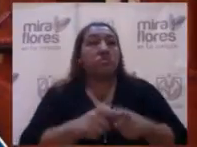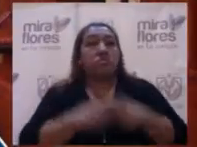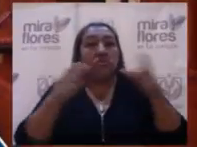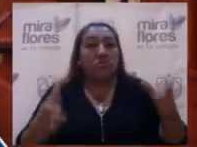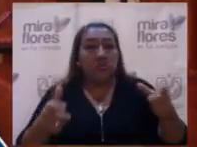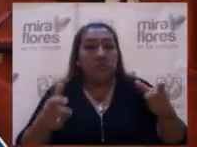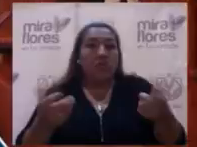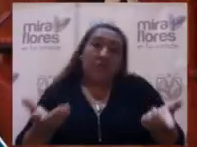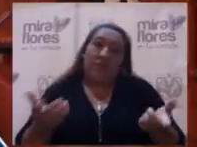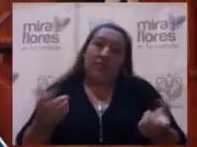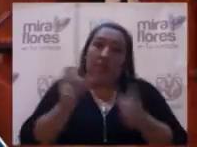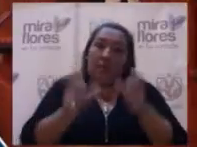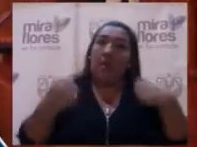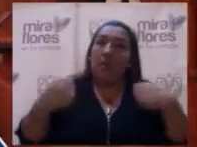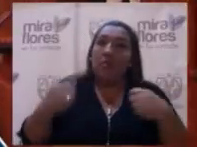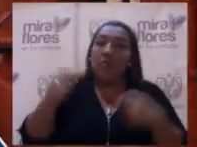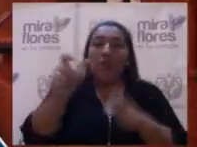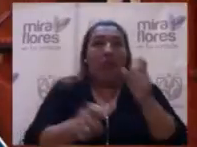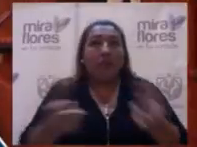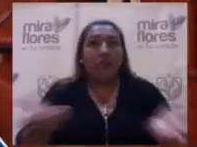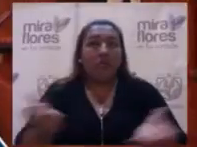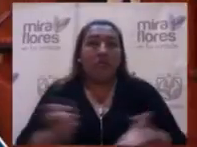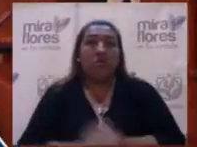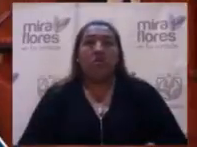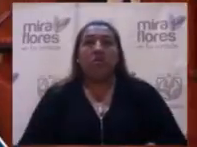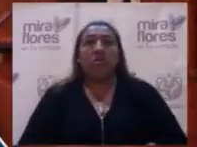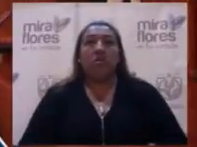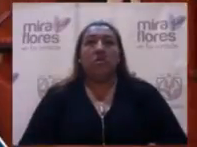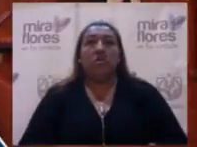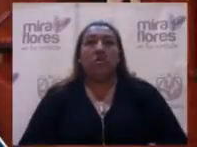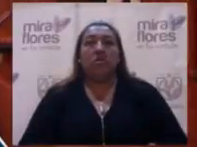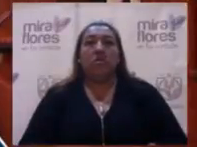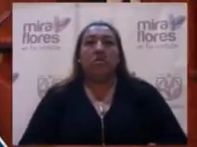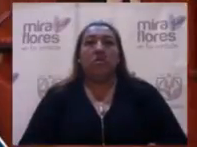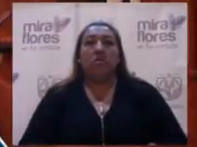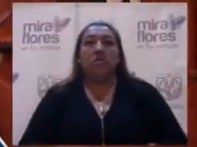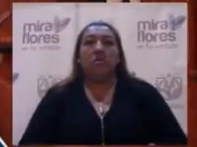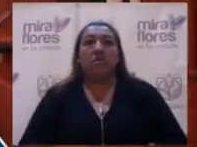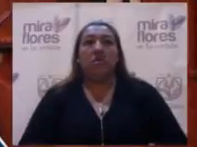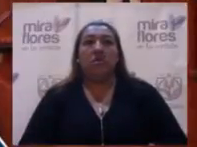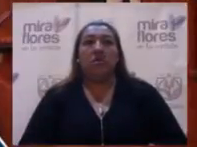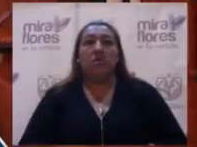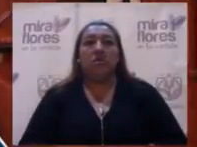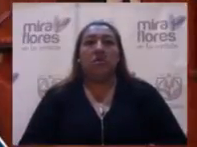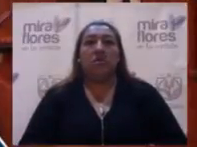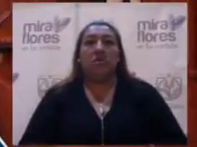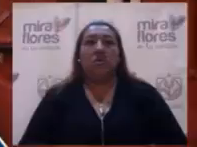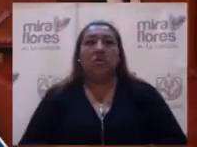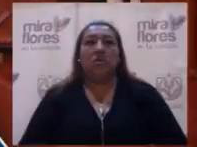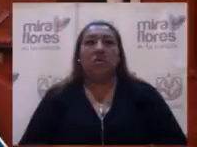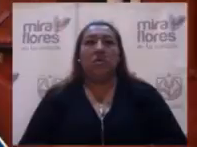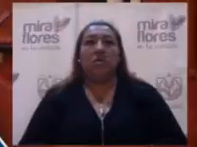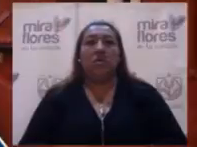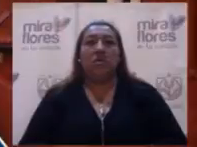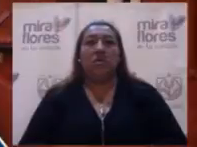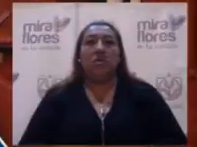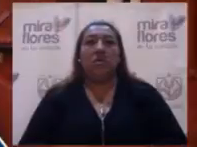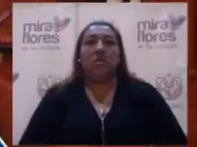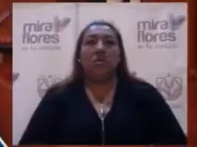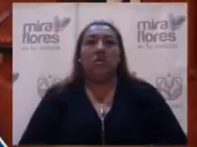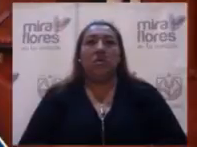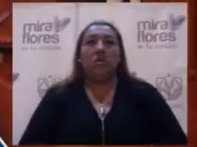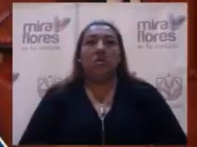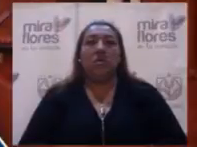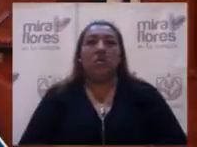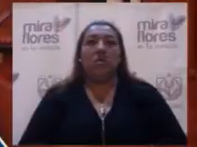el uso y para el deporte de las personas. Esa es la prestación que nos están dando y la posibilidad que nos están dando estos